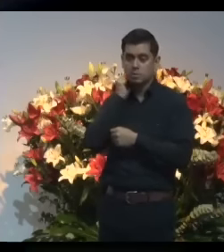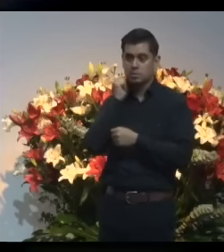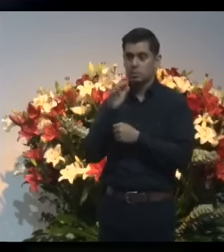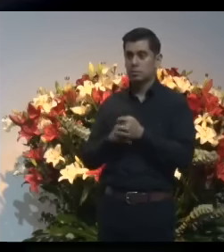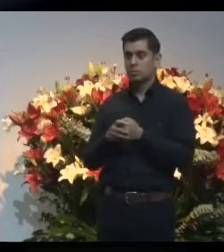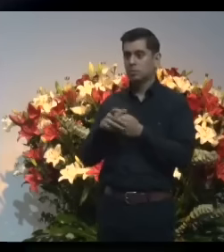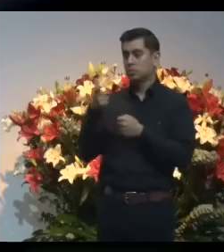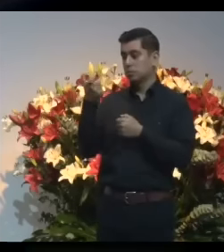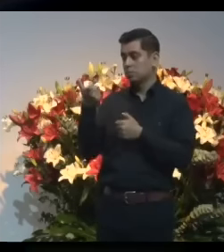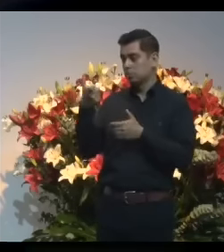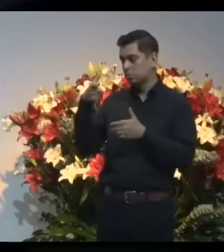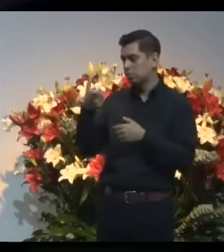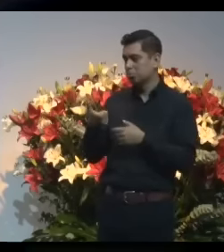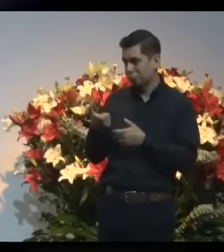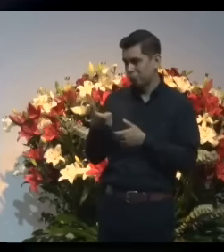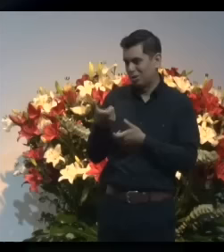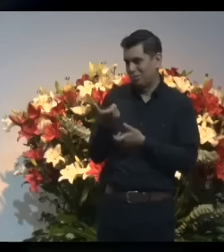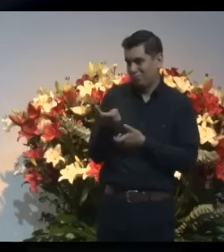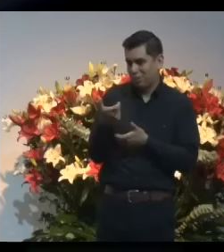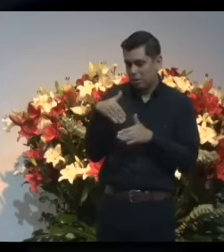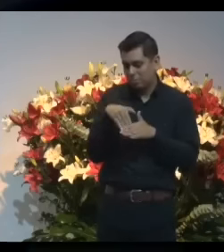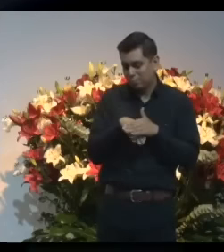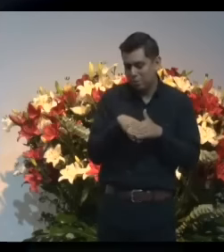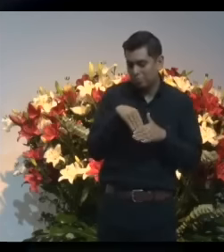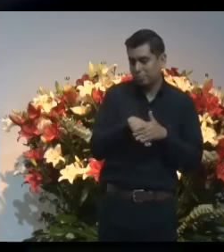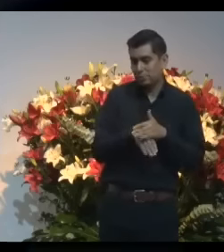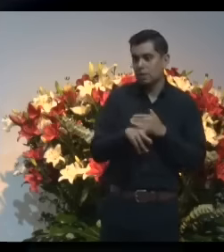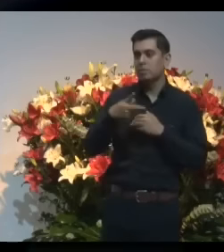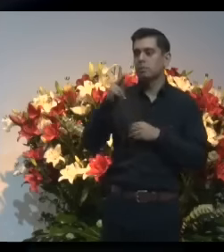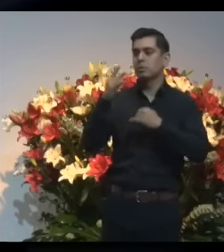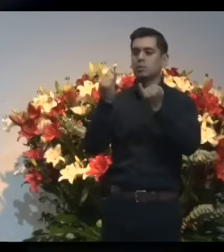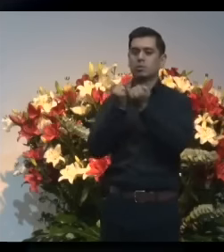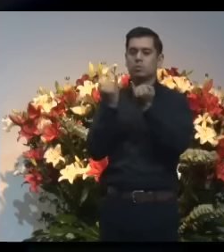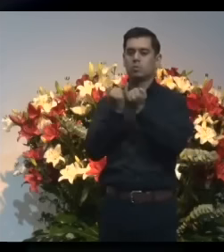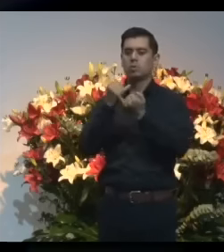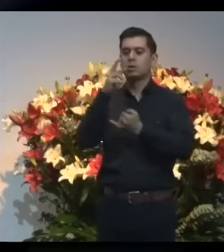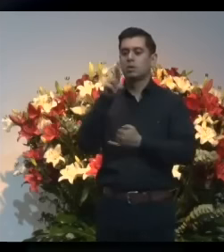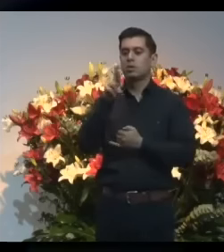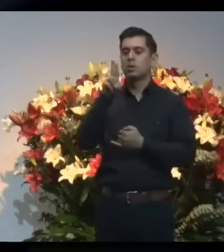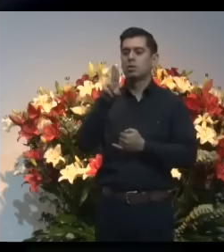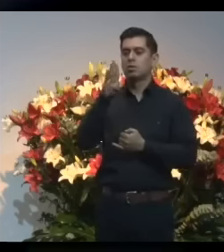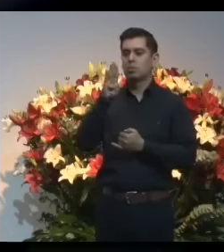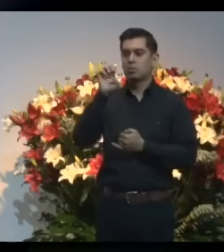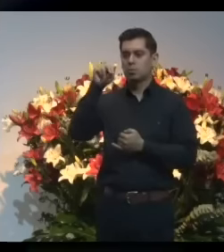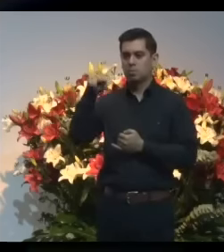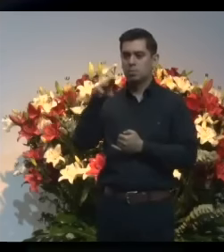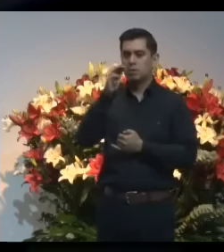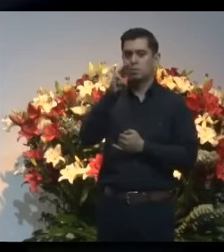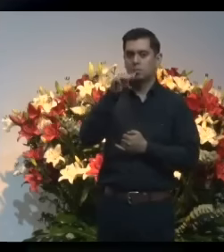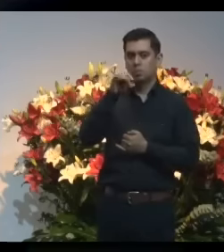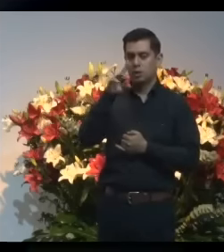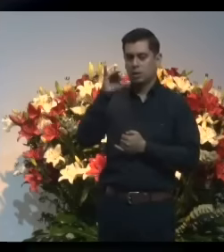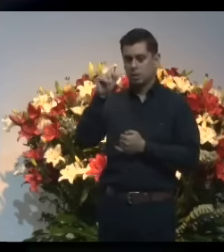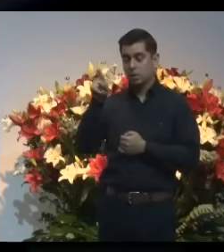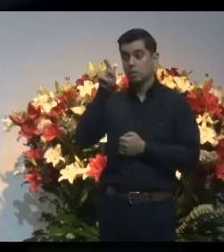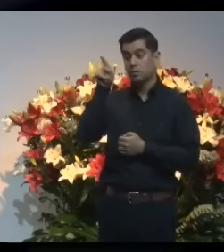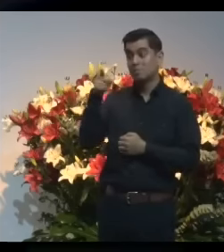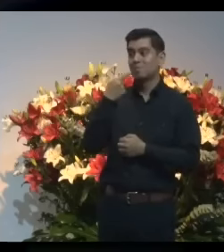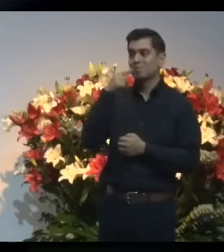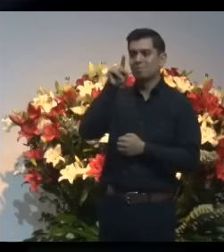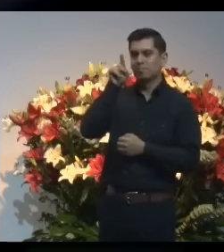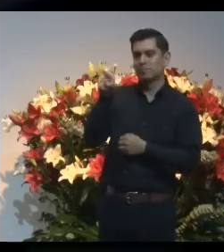de billetes en bolsas de plástico, pero el mismo PAN también tachó a Rubén Moreira como el peor tirano de la historia de Coahuila y